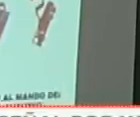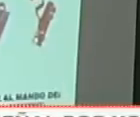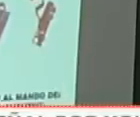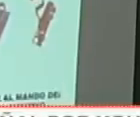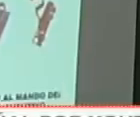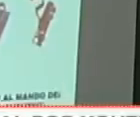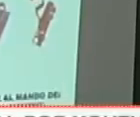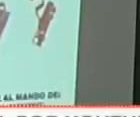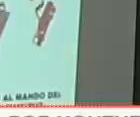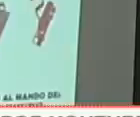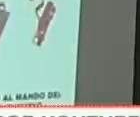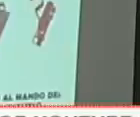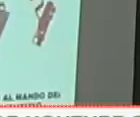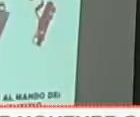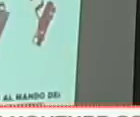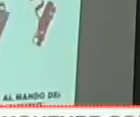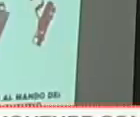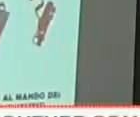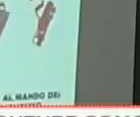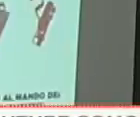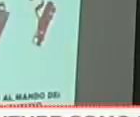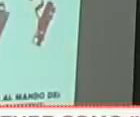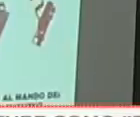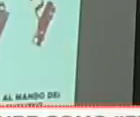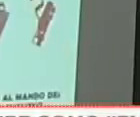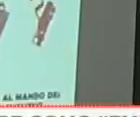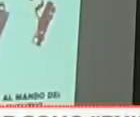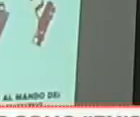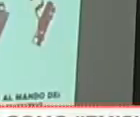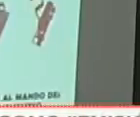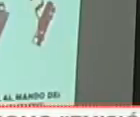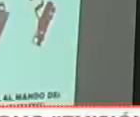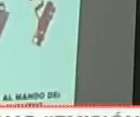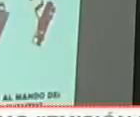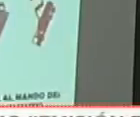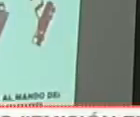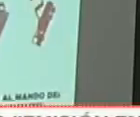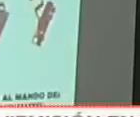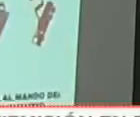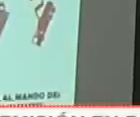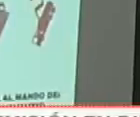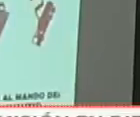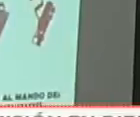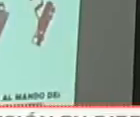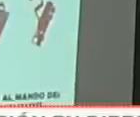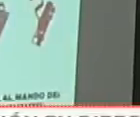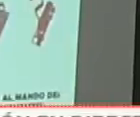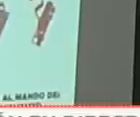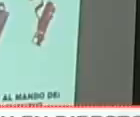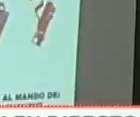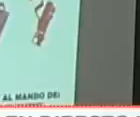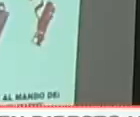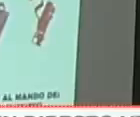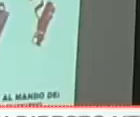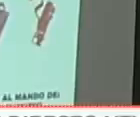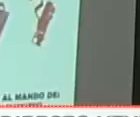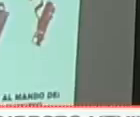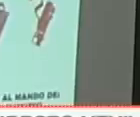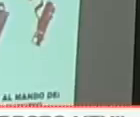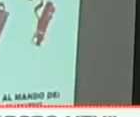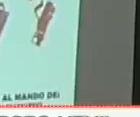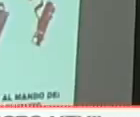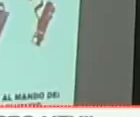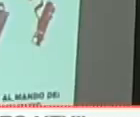de agua, una otra suspensión de cisterna, grupos de rescates también 5, 3